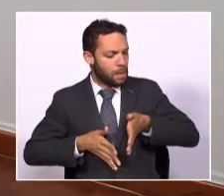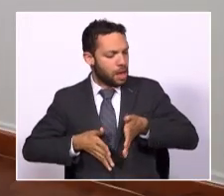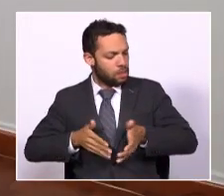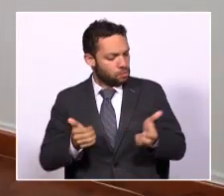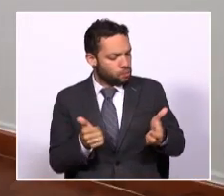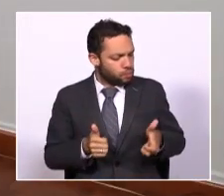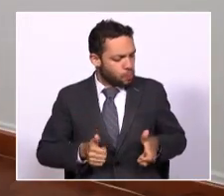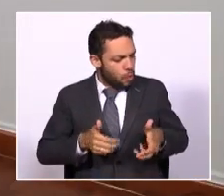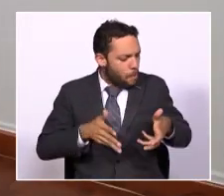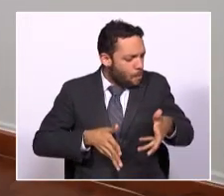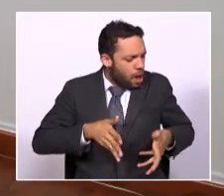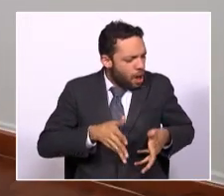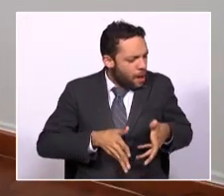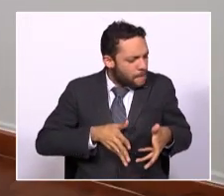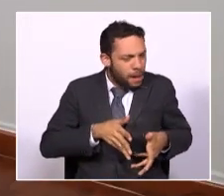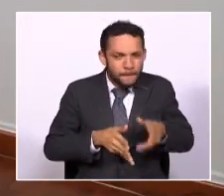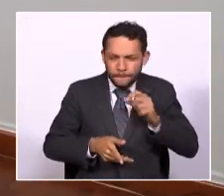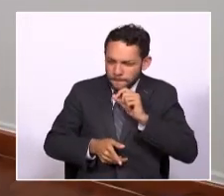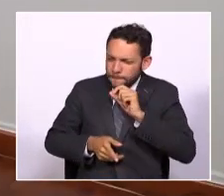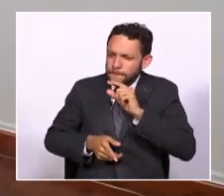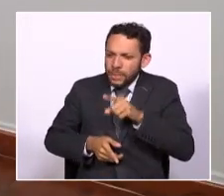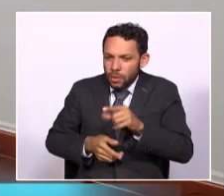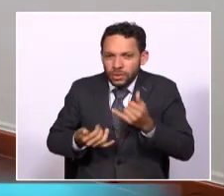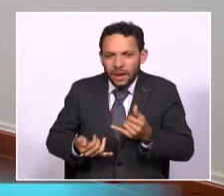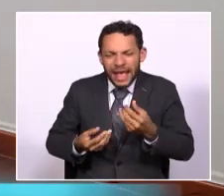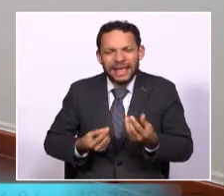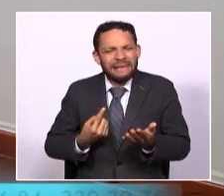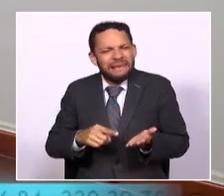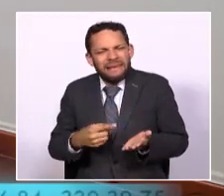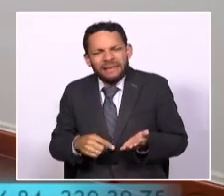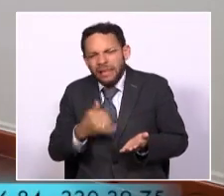de muchos de ustedes, ¿y qué es la quiropraxia?